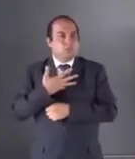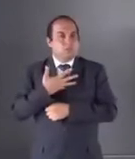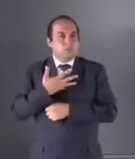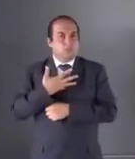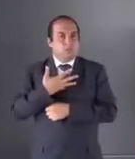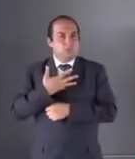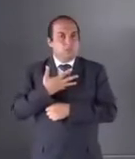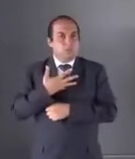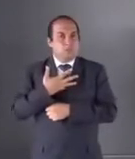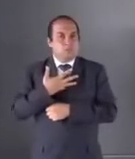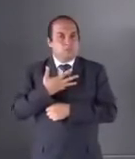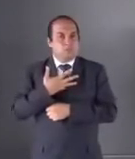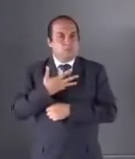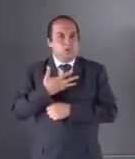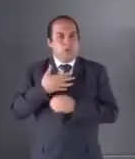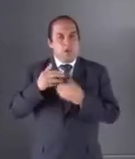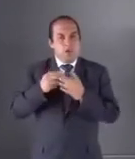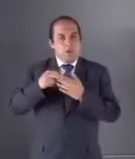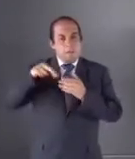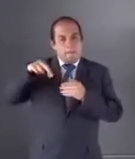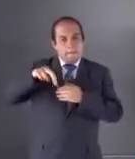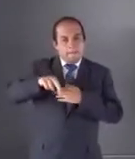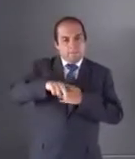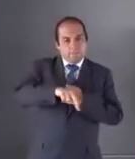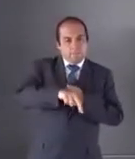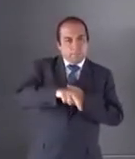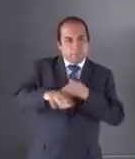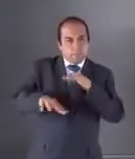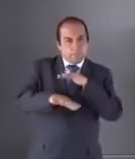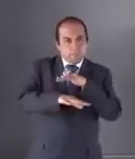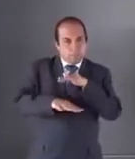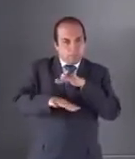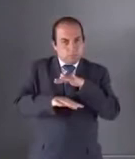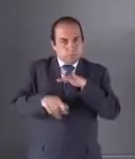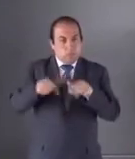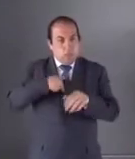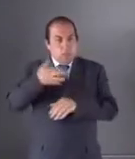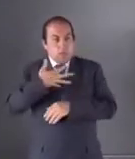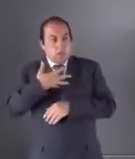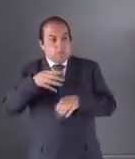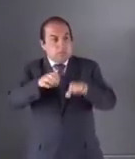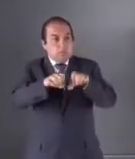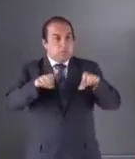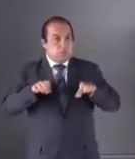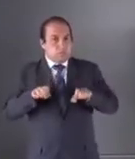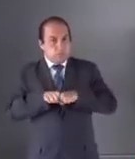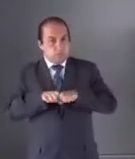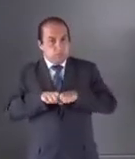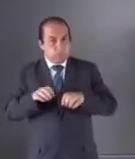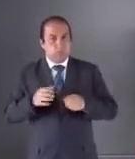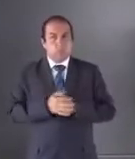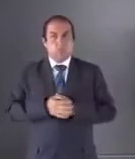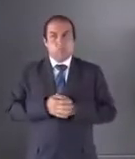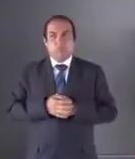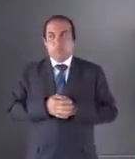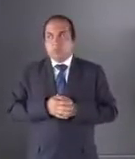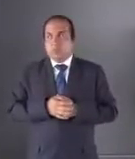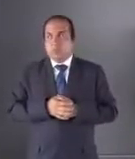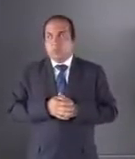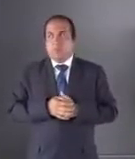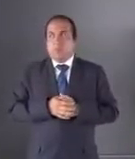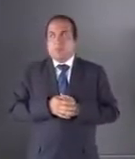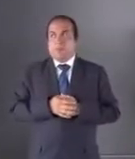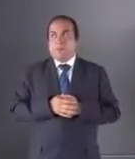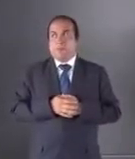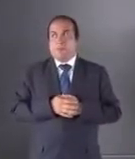de la estación. Aquí se encuentran los equipos. No sé si... acá